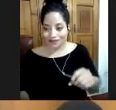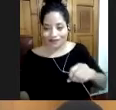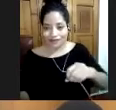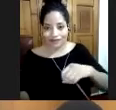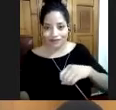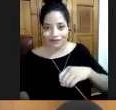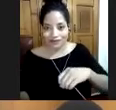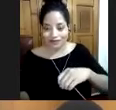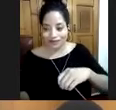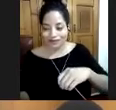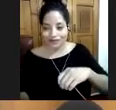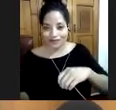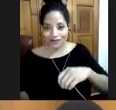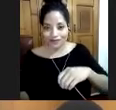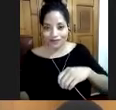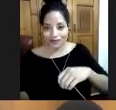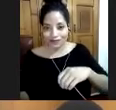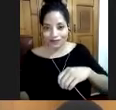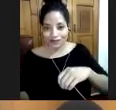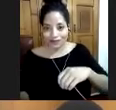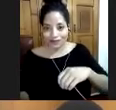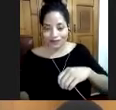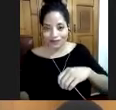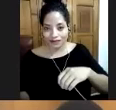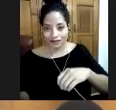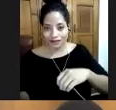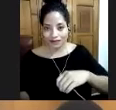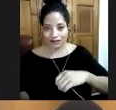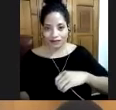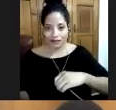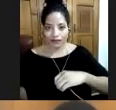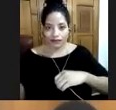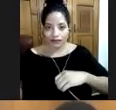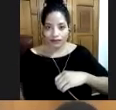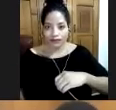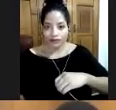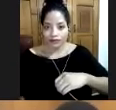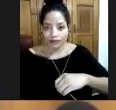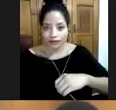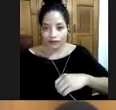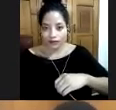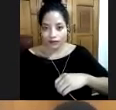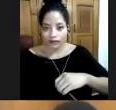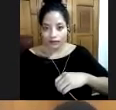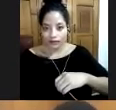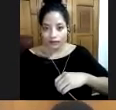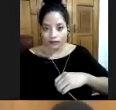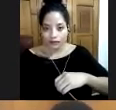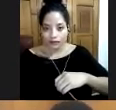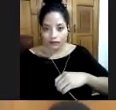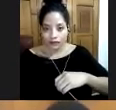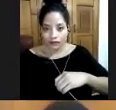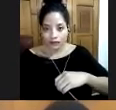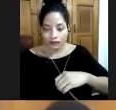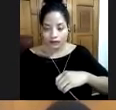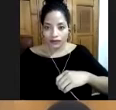hacerse. Recordemos que lo realiza, hace su práctica, pero en cambio así virtualmente solo le llega la